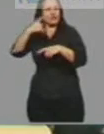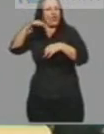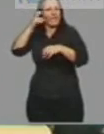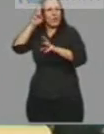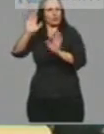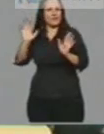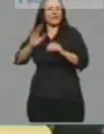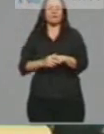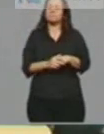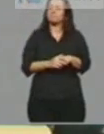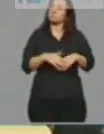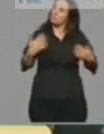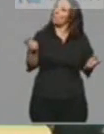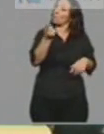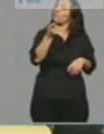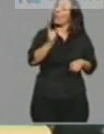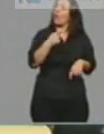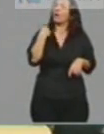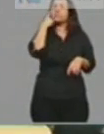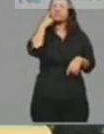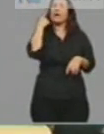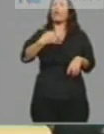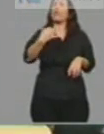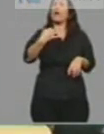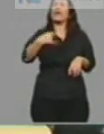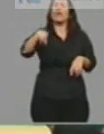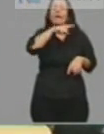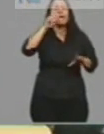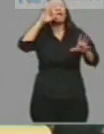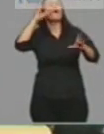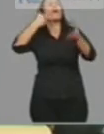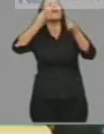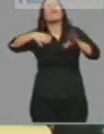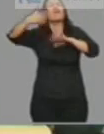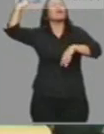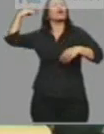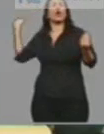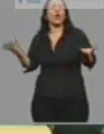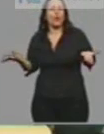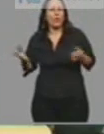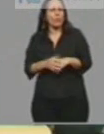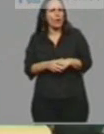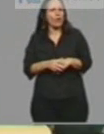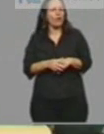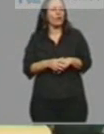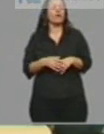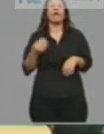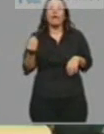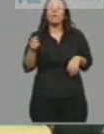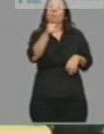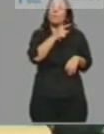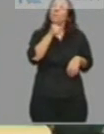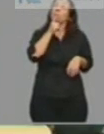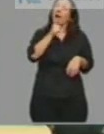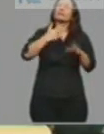De cualquier modo, es bueno recordar un poco el origen de todo esto, porque, bueno, si bien pareciera que estuviera